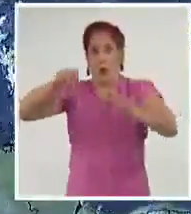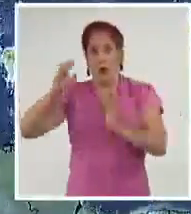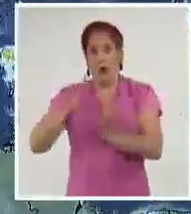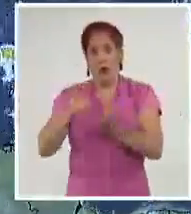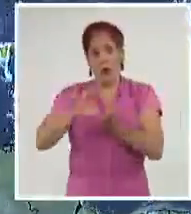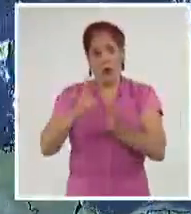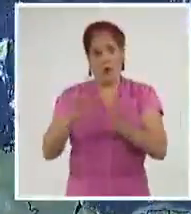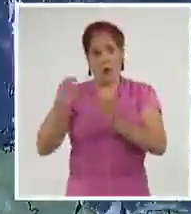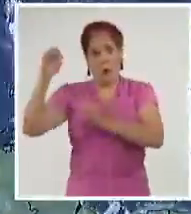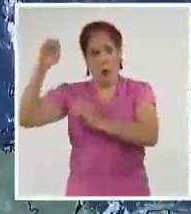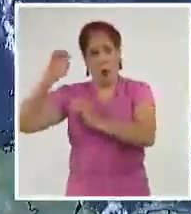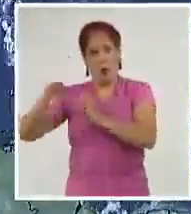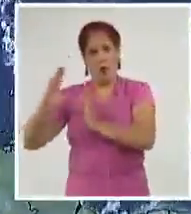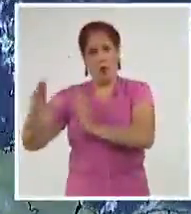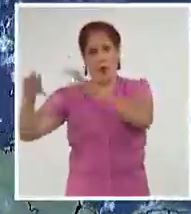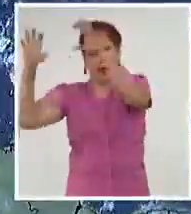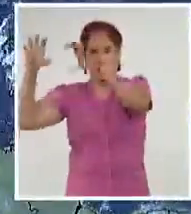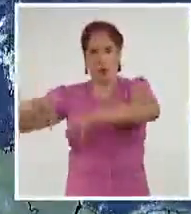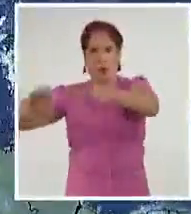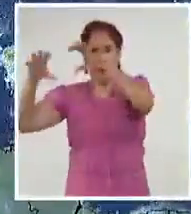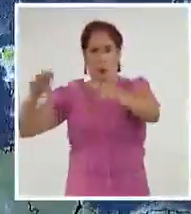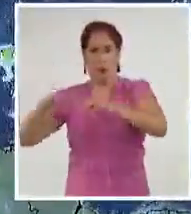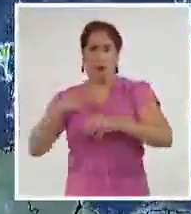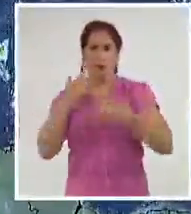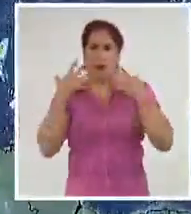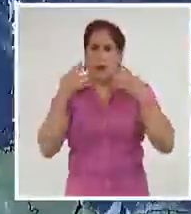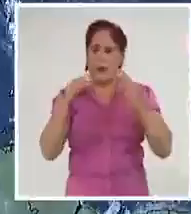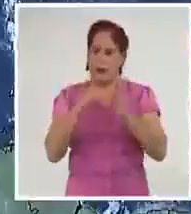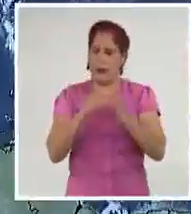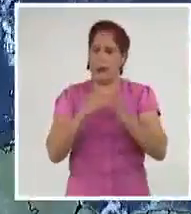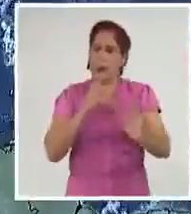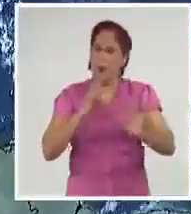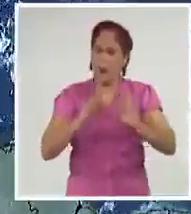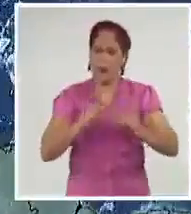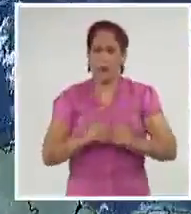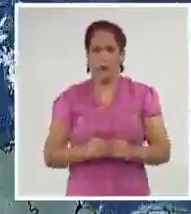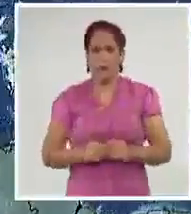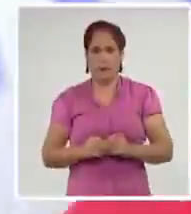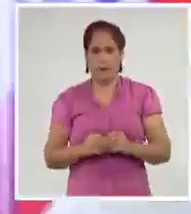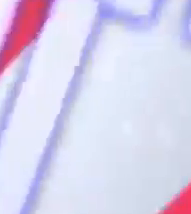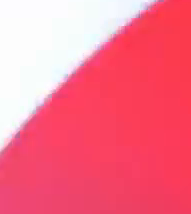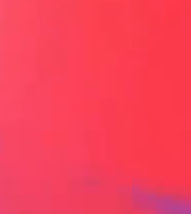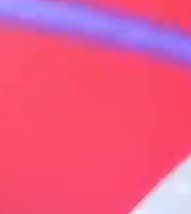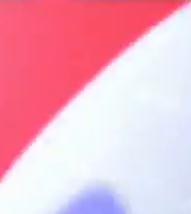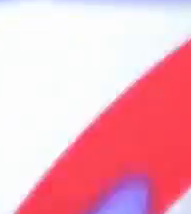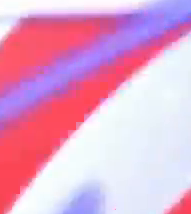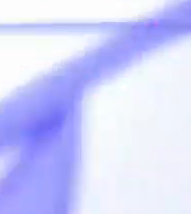Esto es todo en cuanto a la información meteorológica. Tengan todos feliz tarde y hasta mañana.